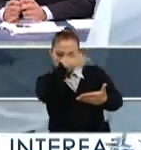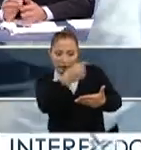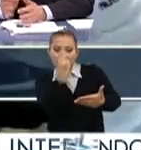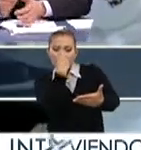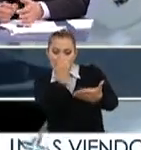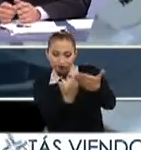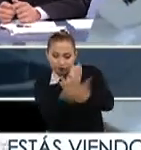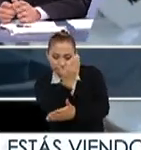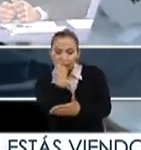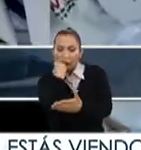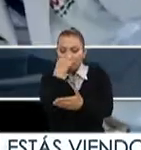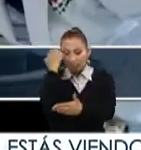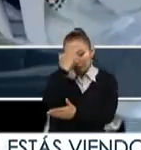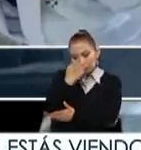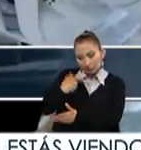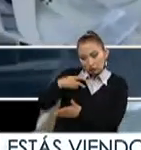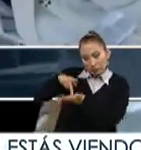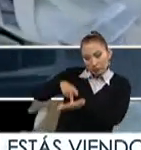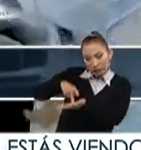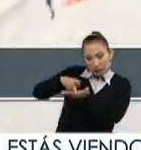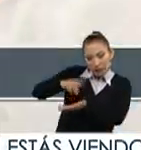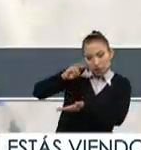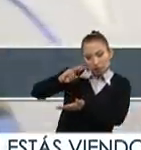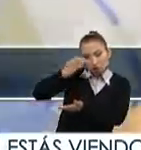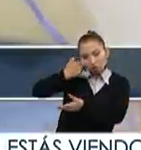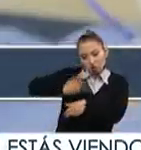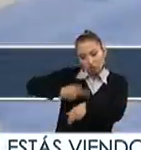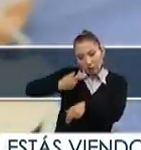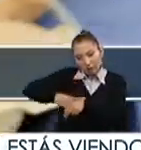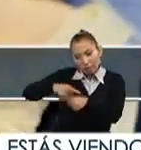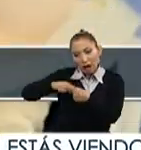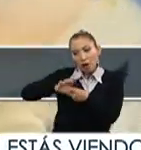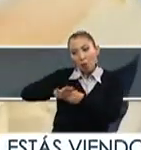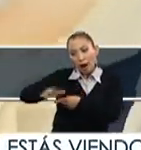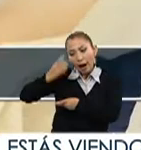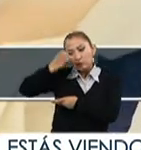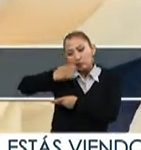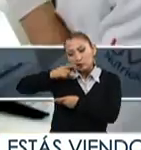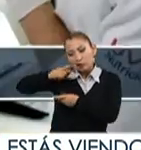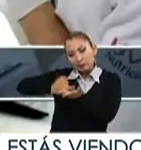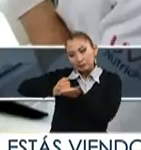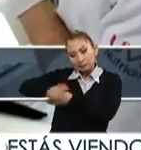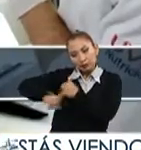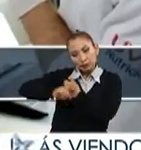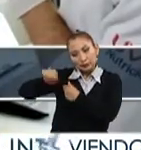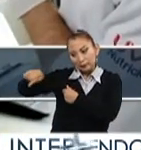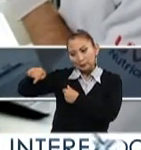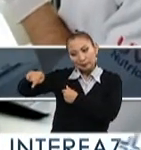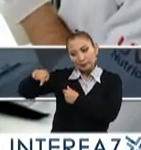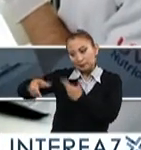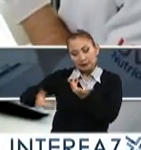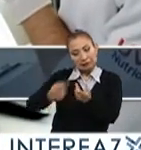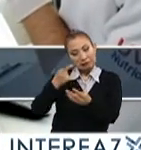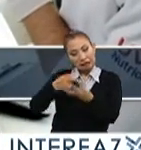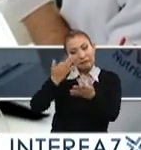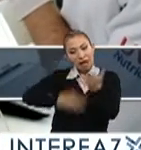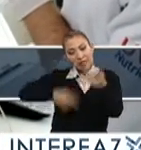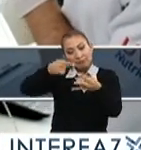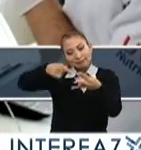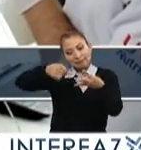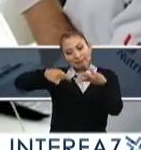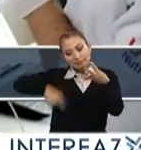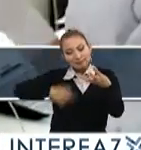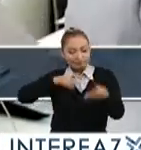momento desde la evaluación de la persona, el diagnóstico que nosotros establecemos para poder definir un problema de nutricio específicamente,